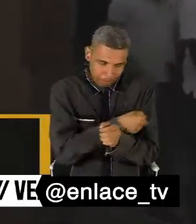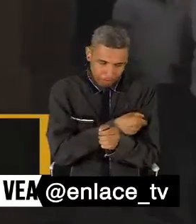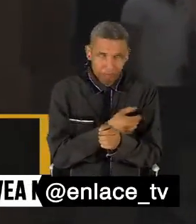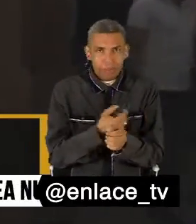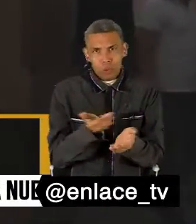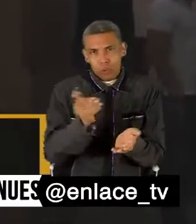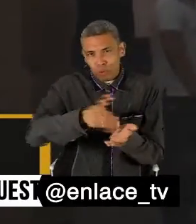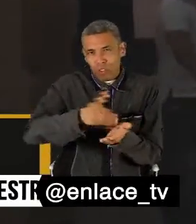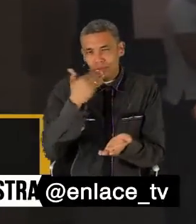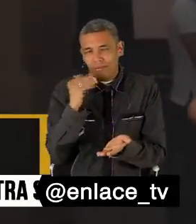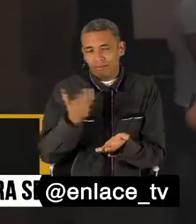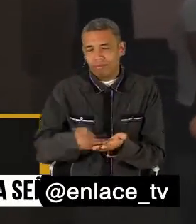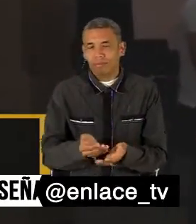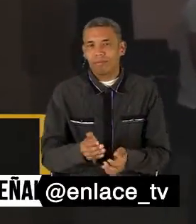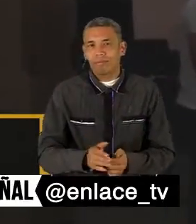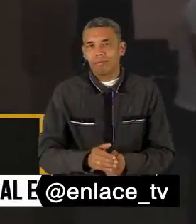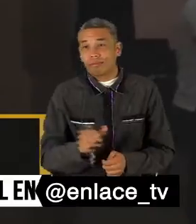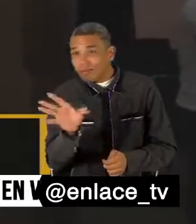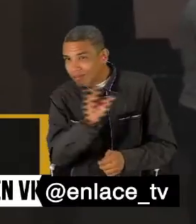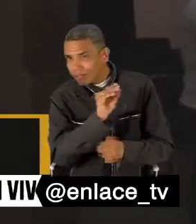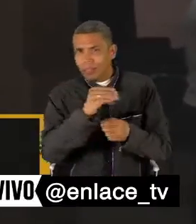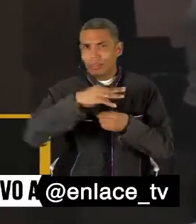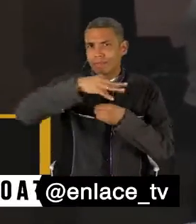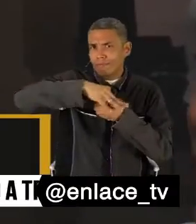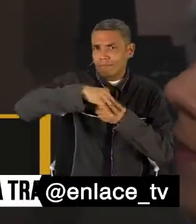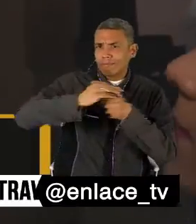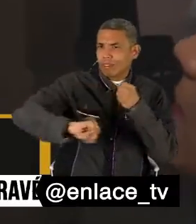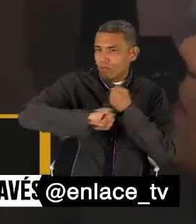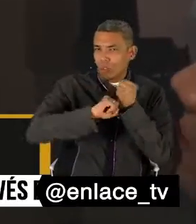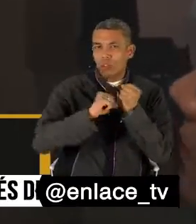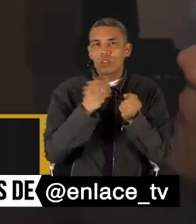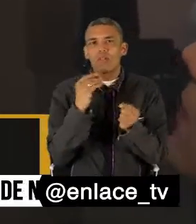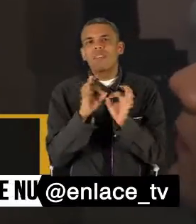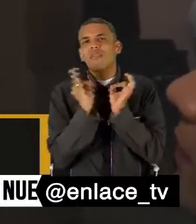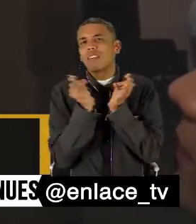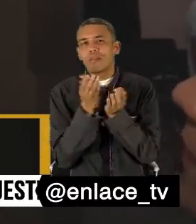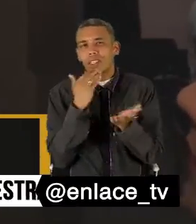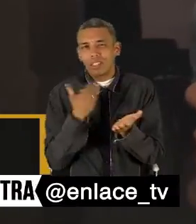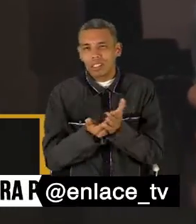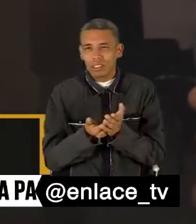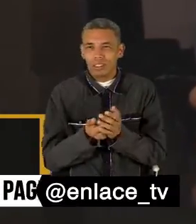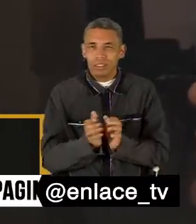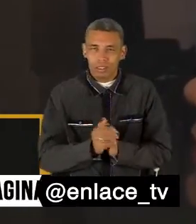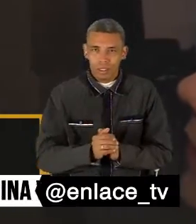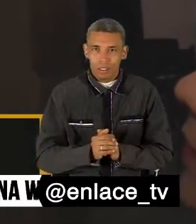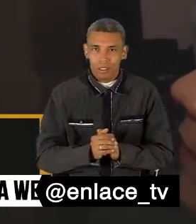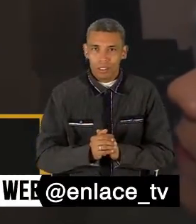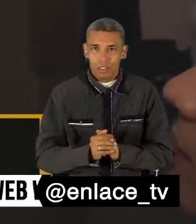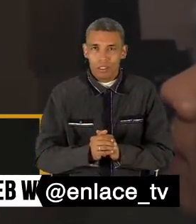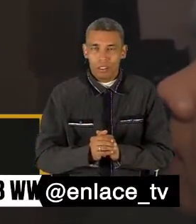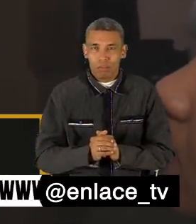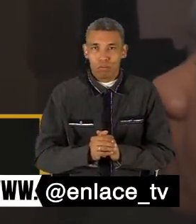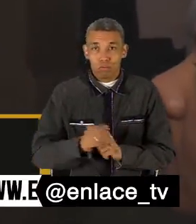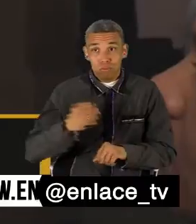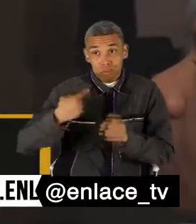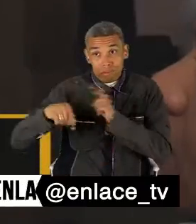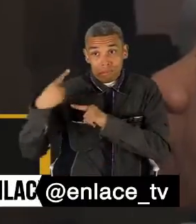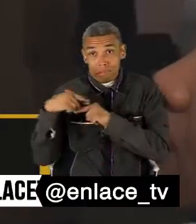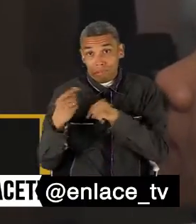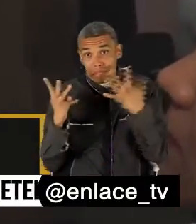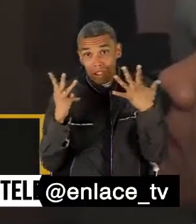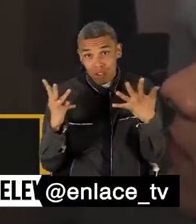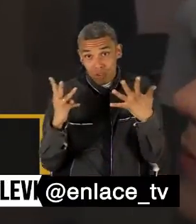Dale gracias a todas las personas que me han apoyado, a mi familia y sobre todo a los 8 vigías que hace 10 años nos juramentamos y